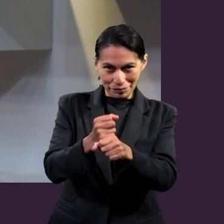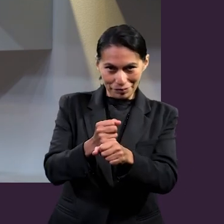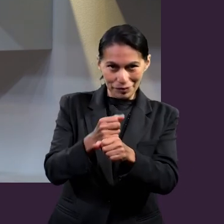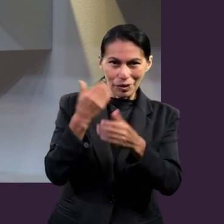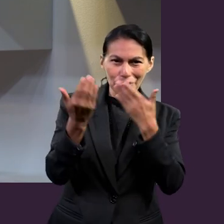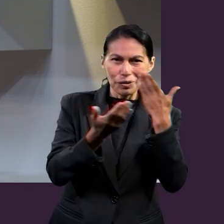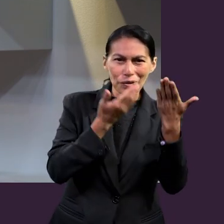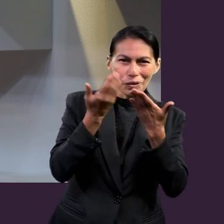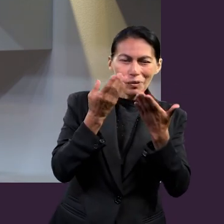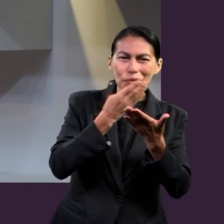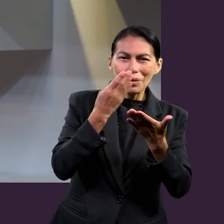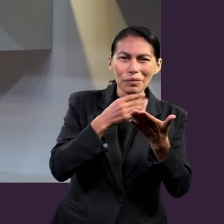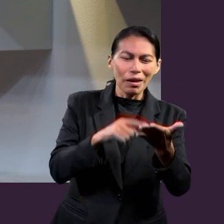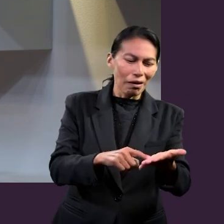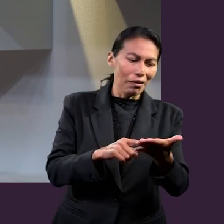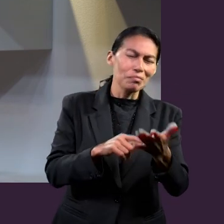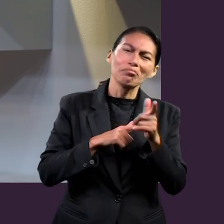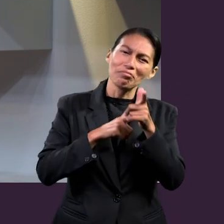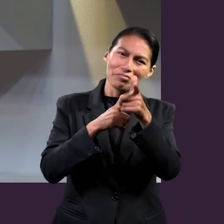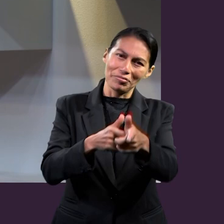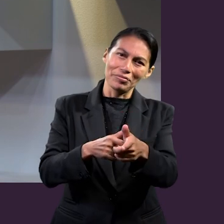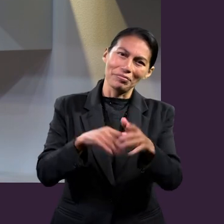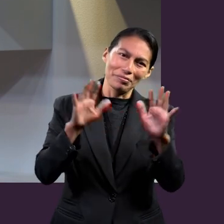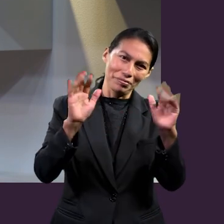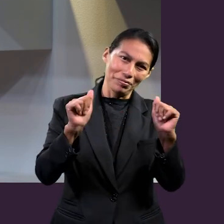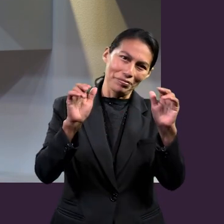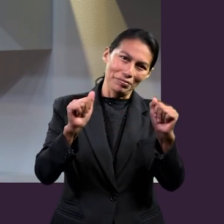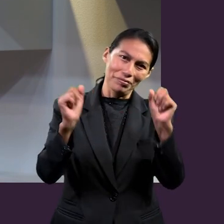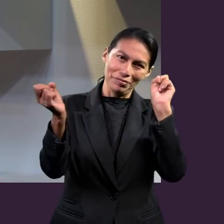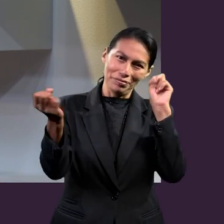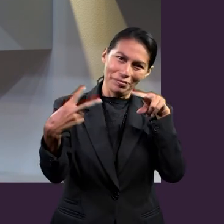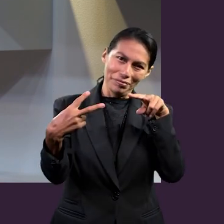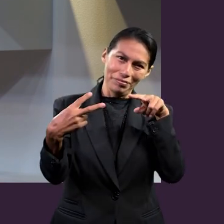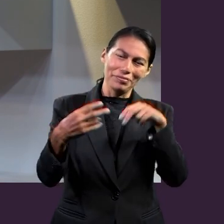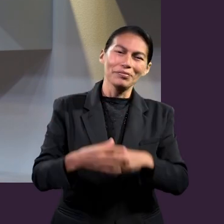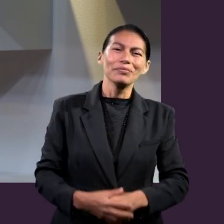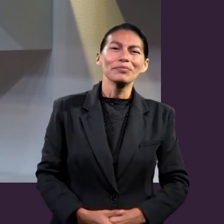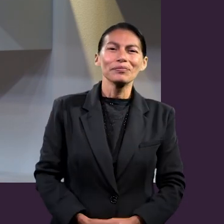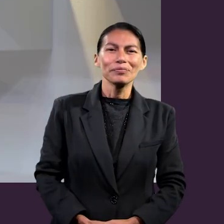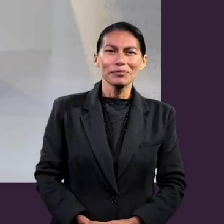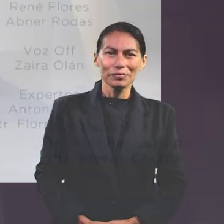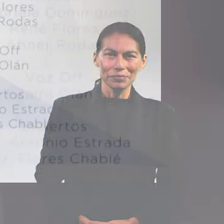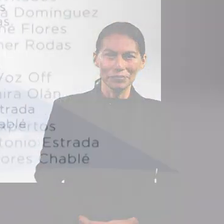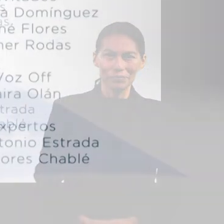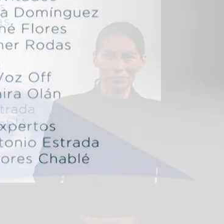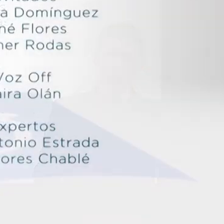a seguir acompañando estos estudios de la Biblia. Hasta la próxima.